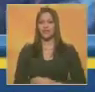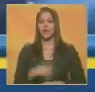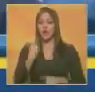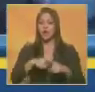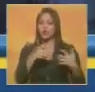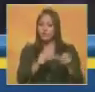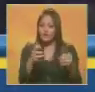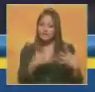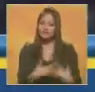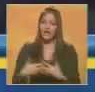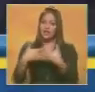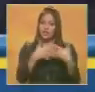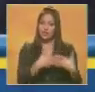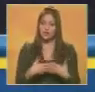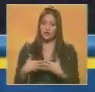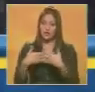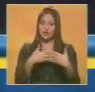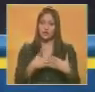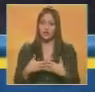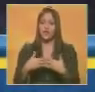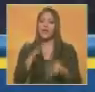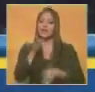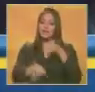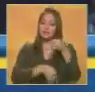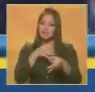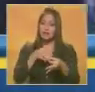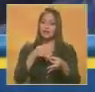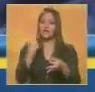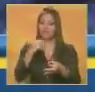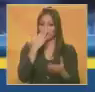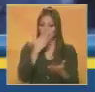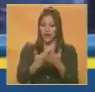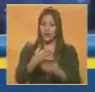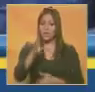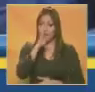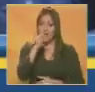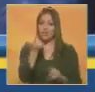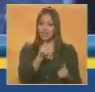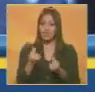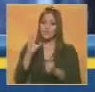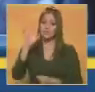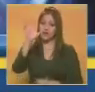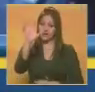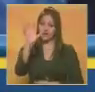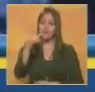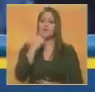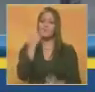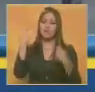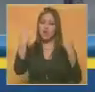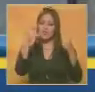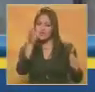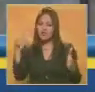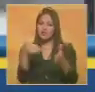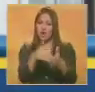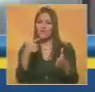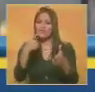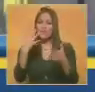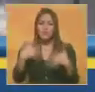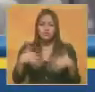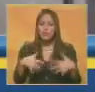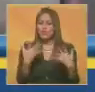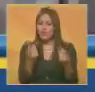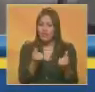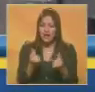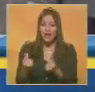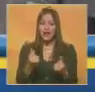integrantes del movimiento Ocupemos San Francisco, quienes se manifestaron ante bancos y corporaciones financieras del país en protesta contra las altas sumas de dinero